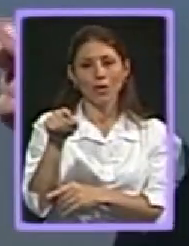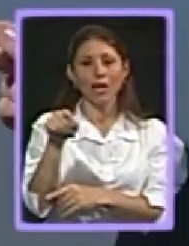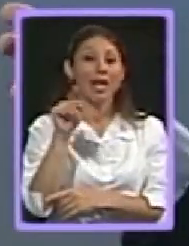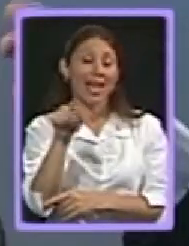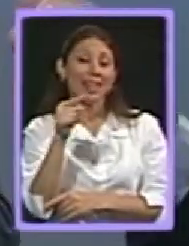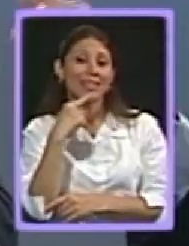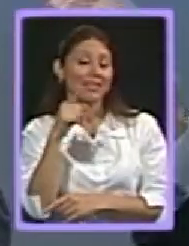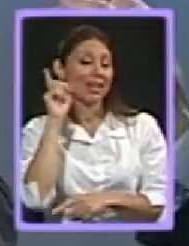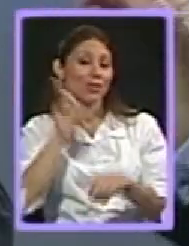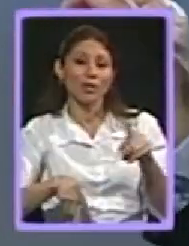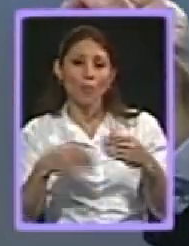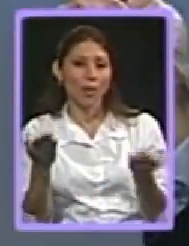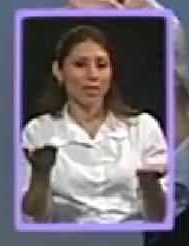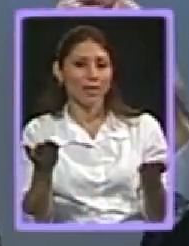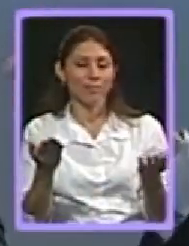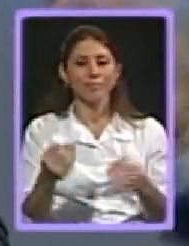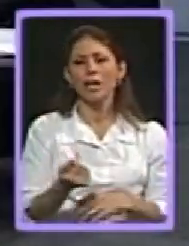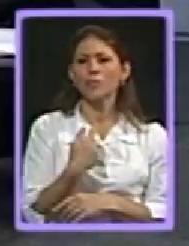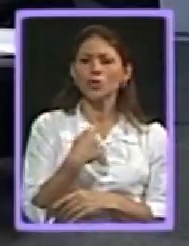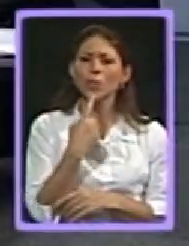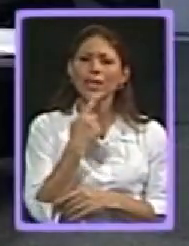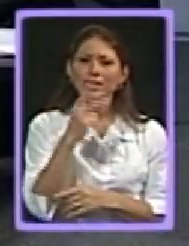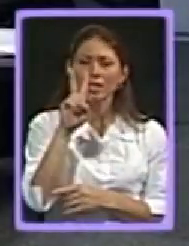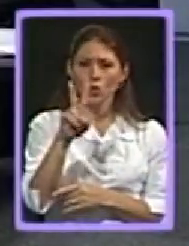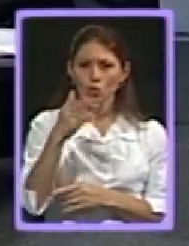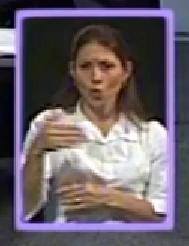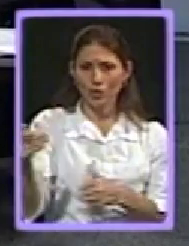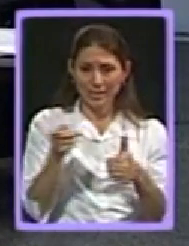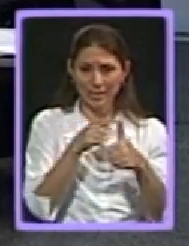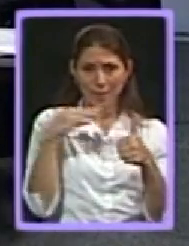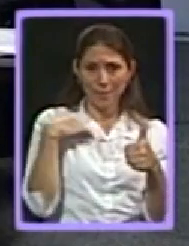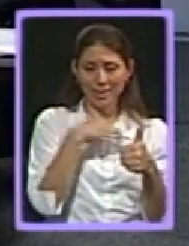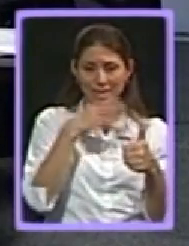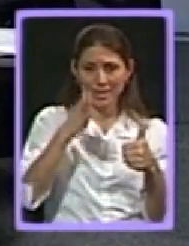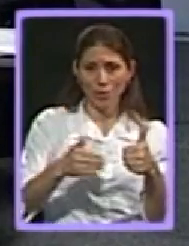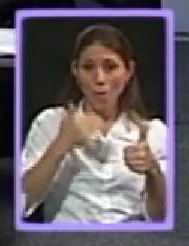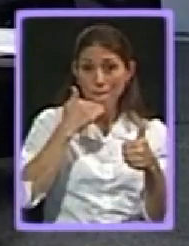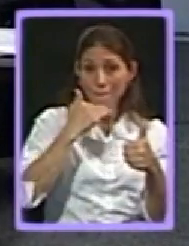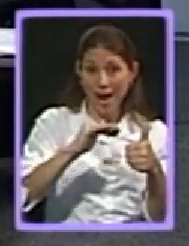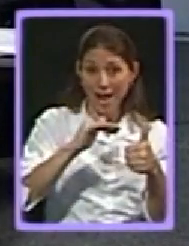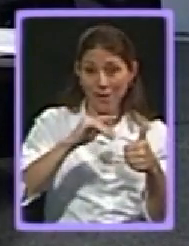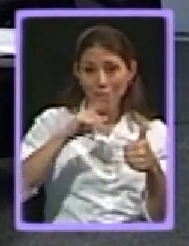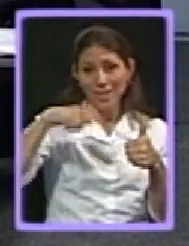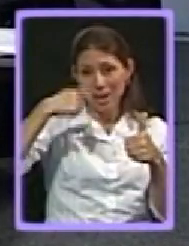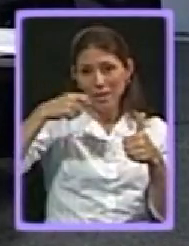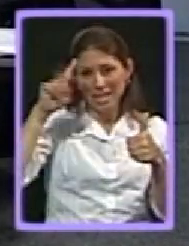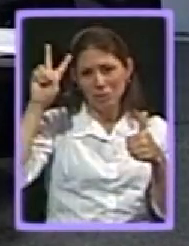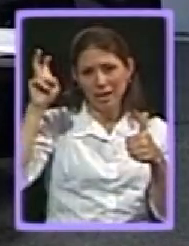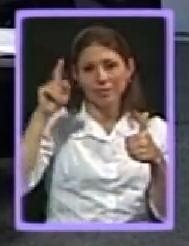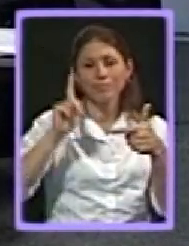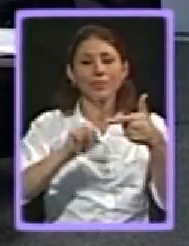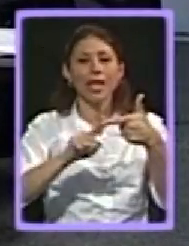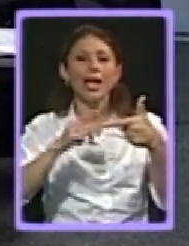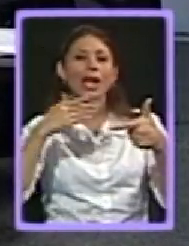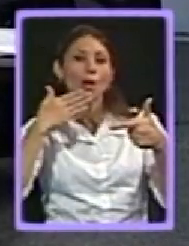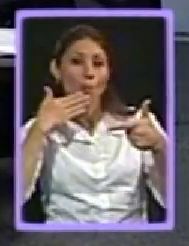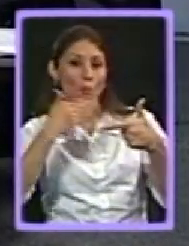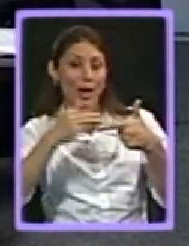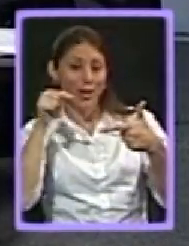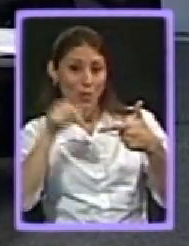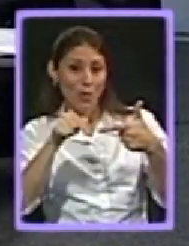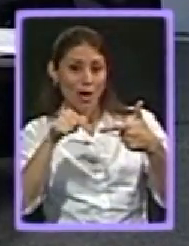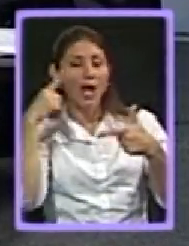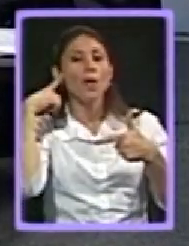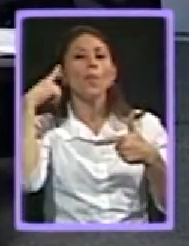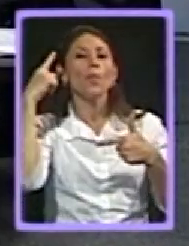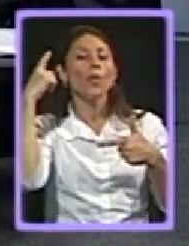se puede. Déjeme decir aquí dos cosas. Es el malo de la película, pero es el bueno de la película, porque es el dinero